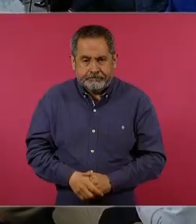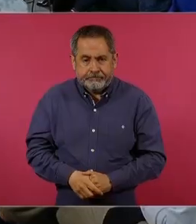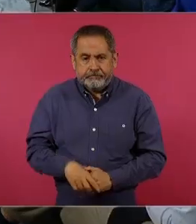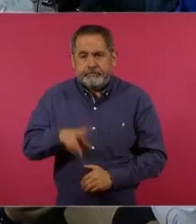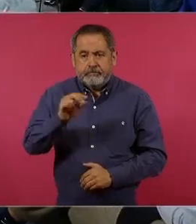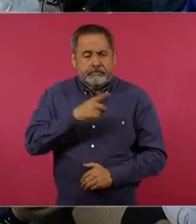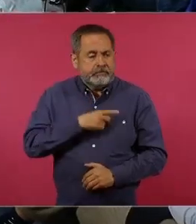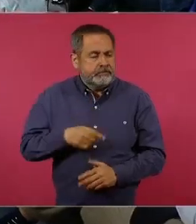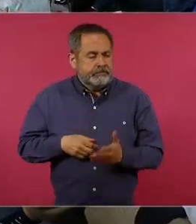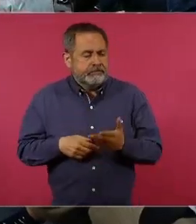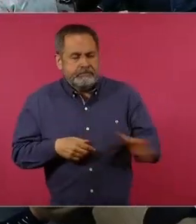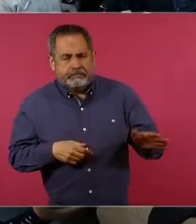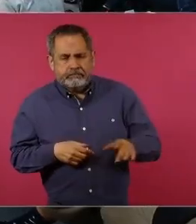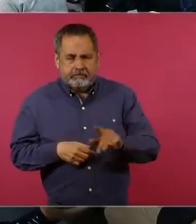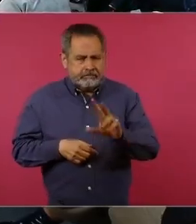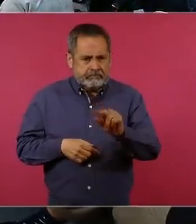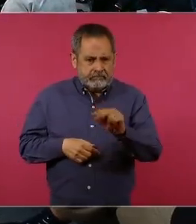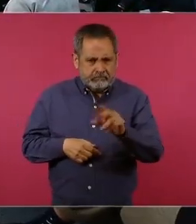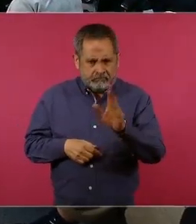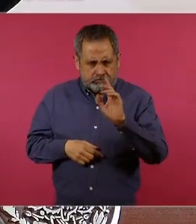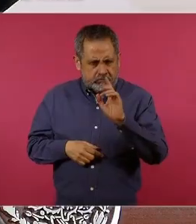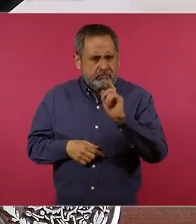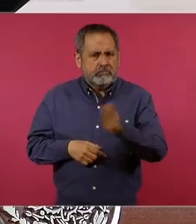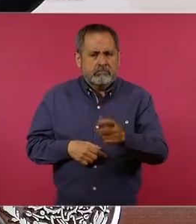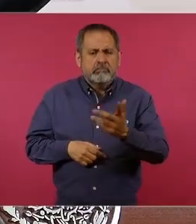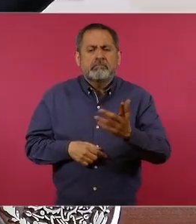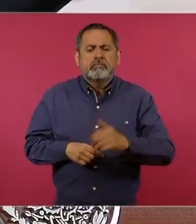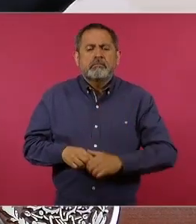excluir a nadie. Que los